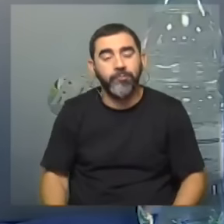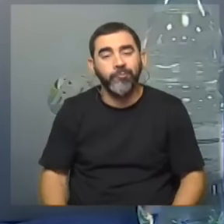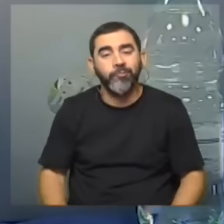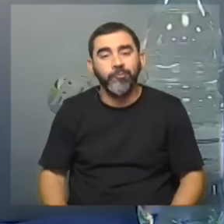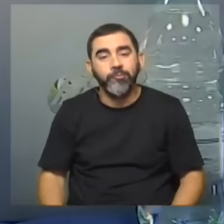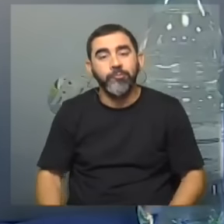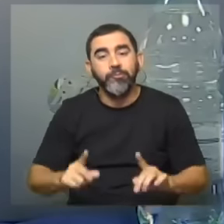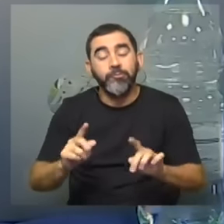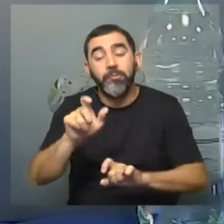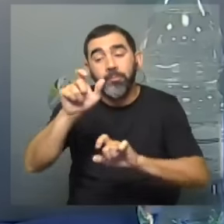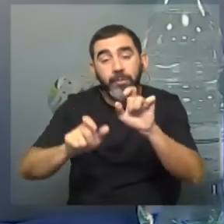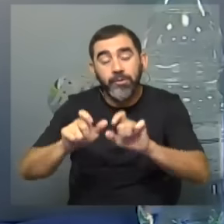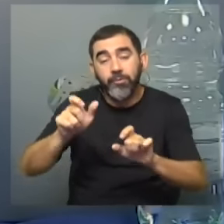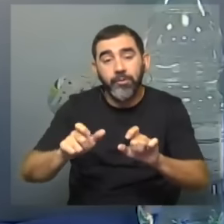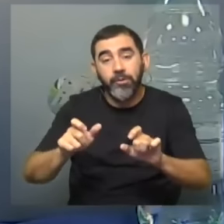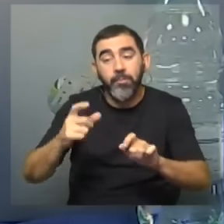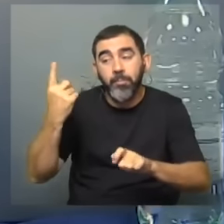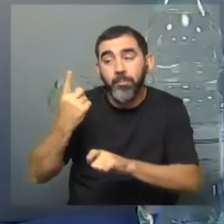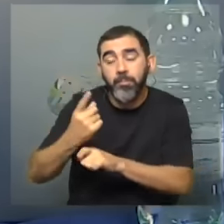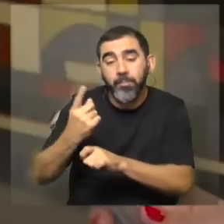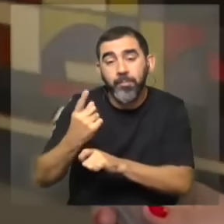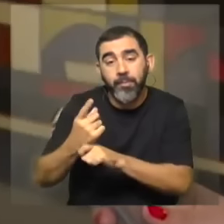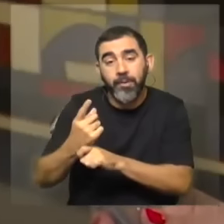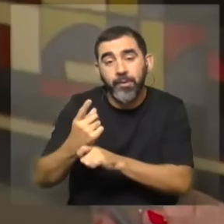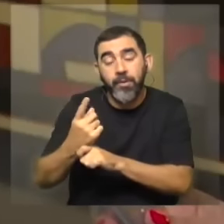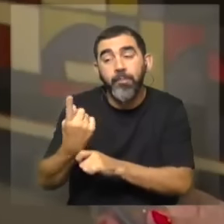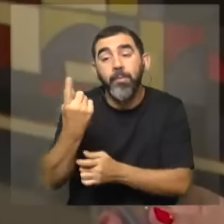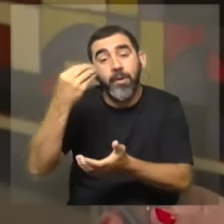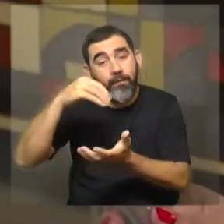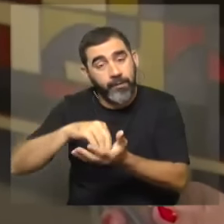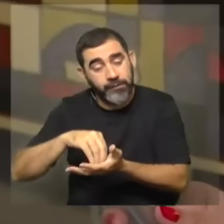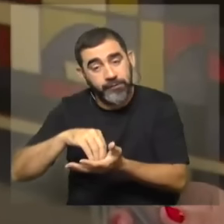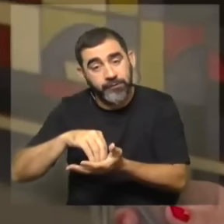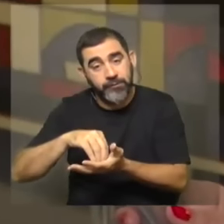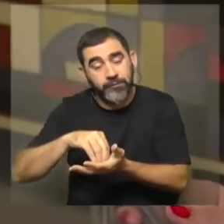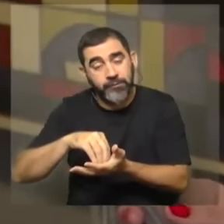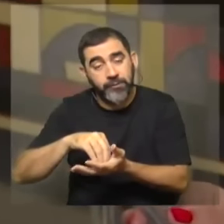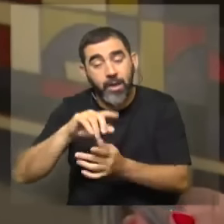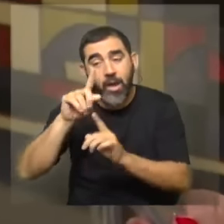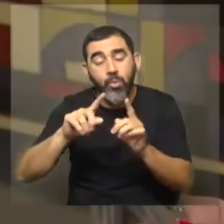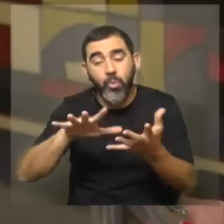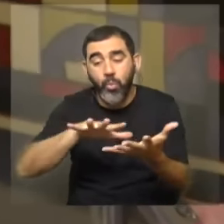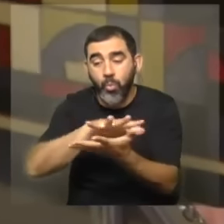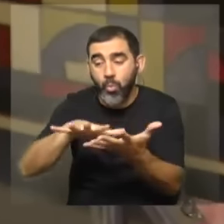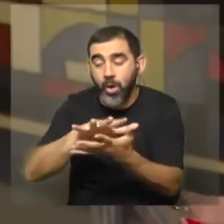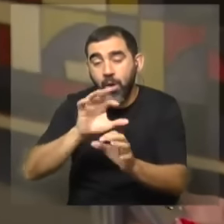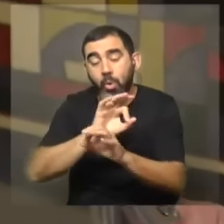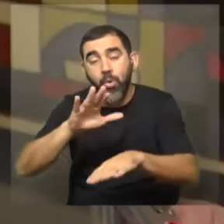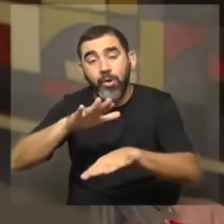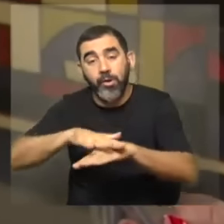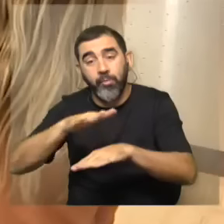también de gente que bueno llega primero por primera vez a a determinados lugares o